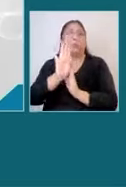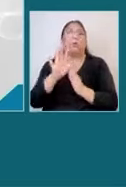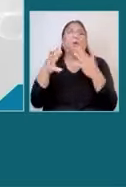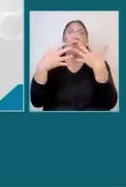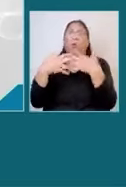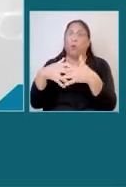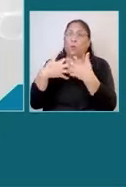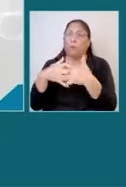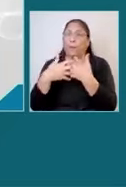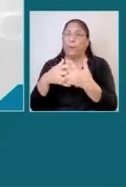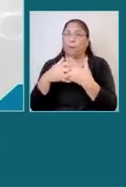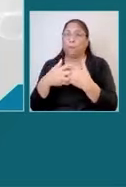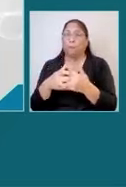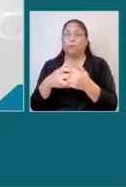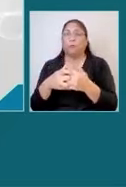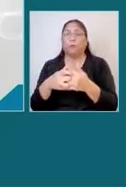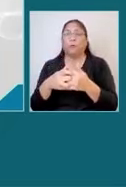industria